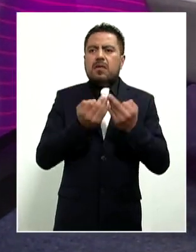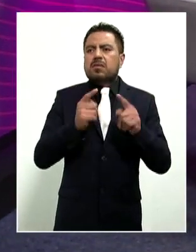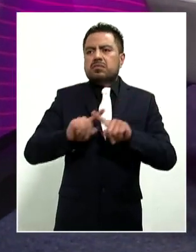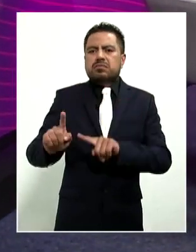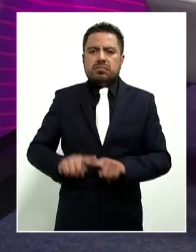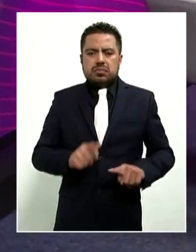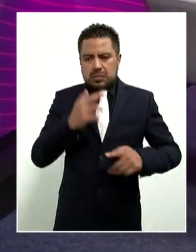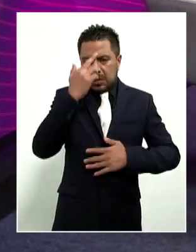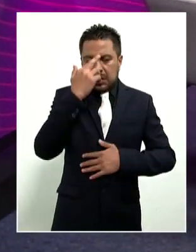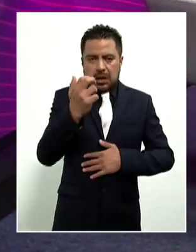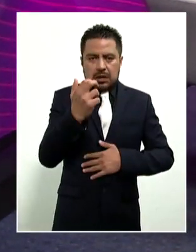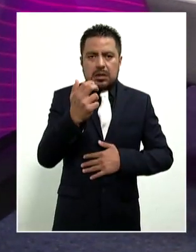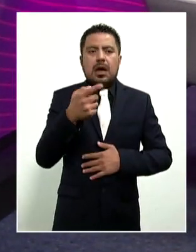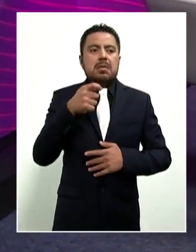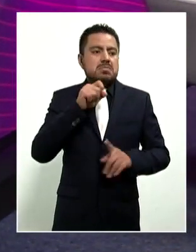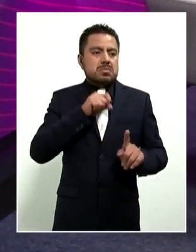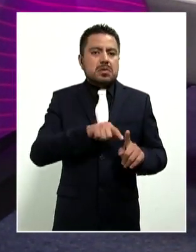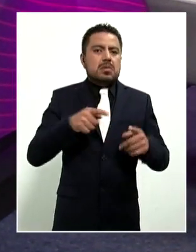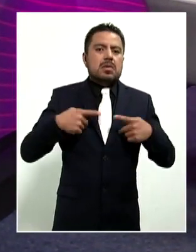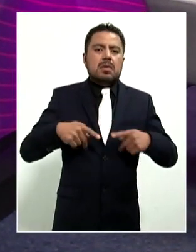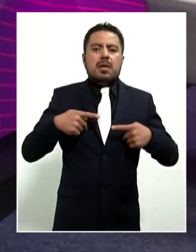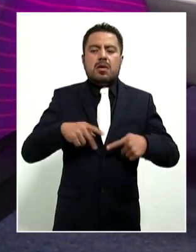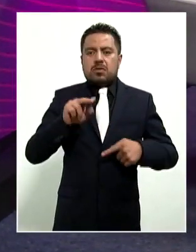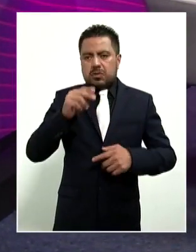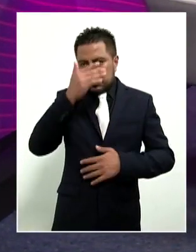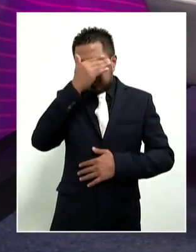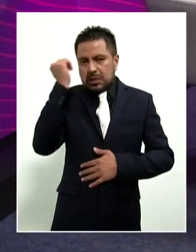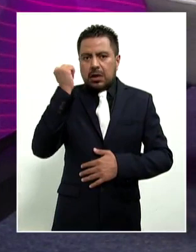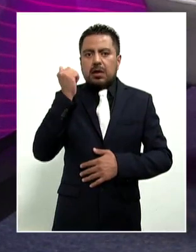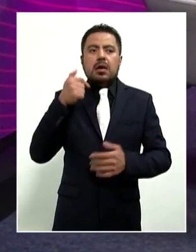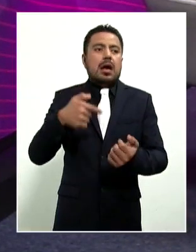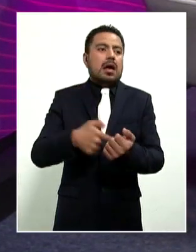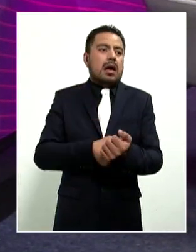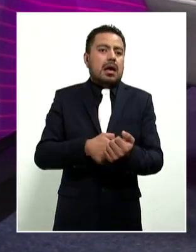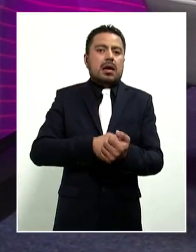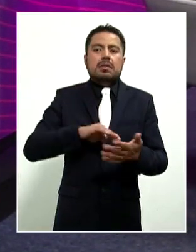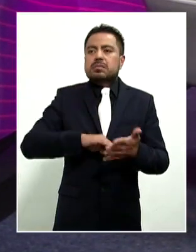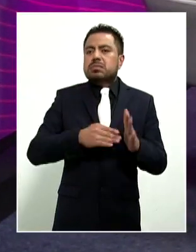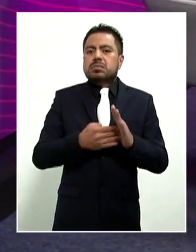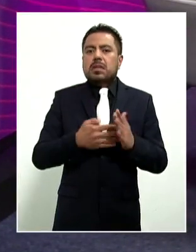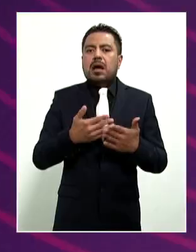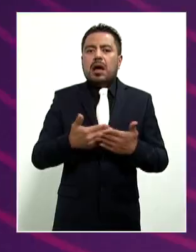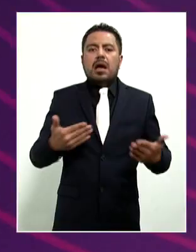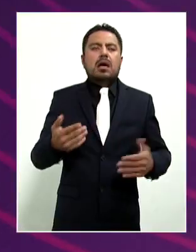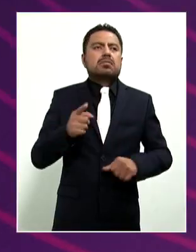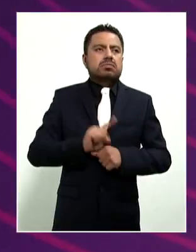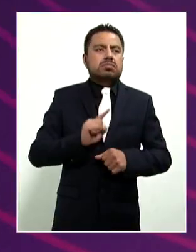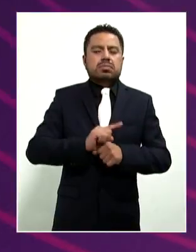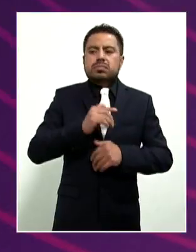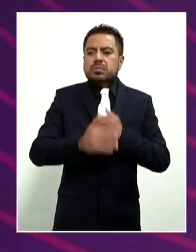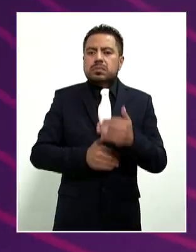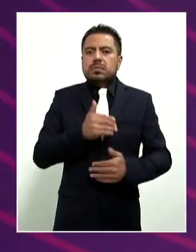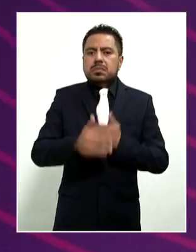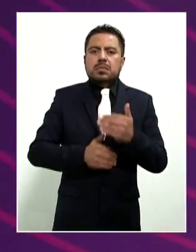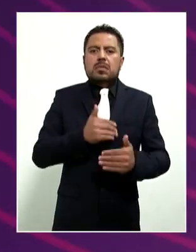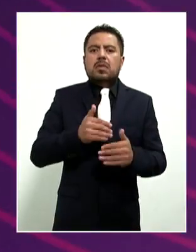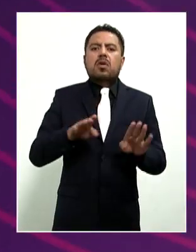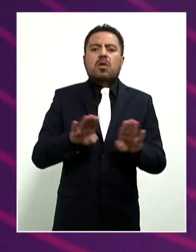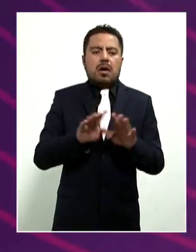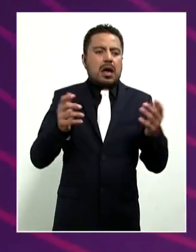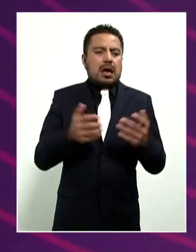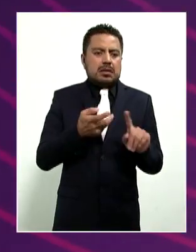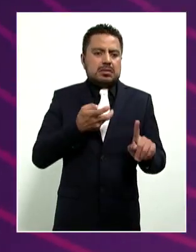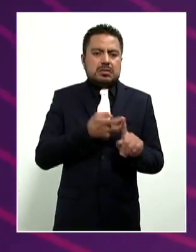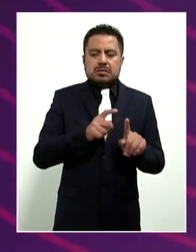¿no? Y a lo mejor las mismas personas no saben que son refugiadas, ¿no? Entonces, en el día a día, la práctica, ¿cómo se hace